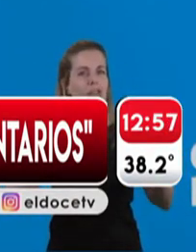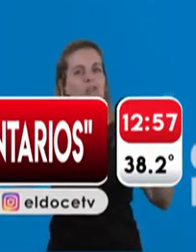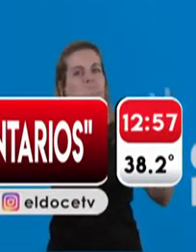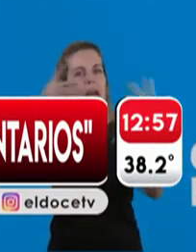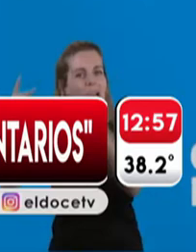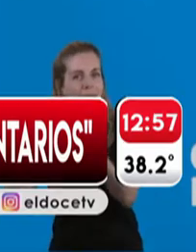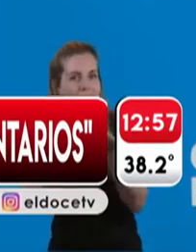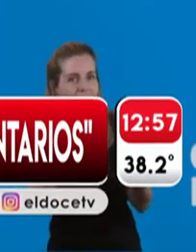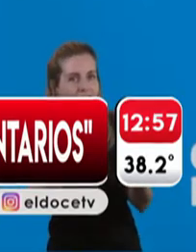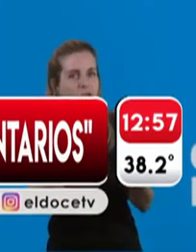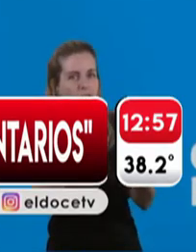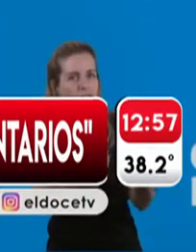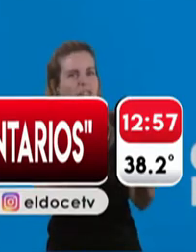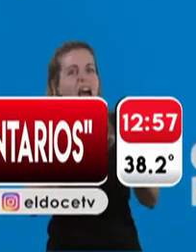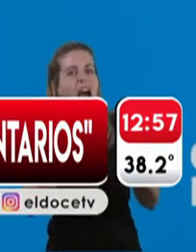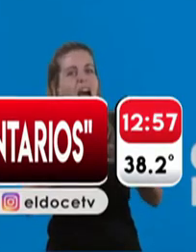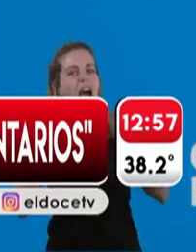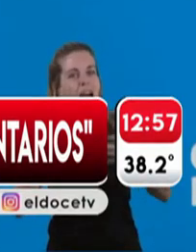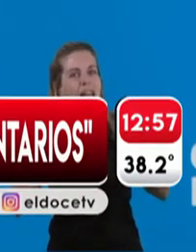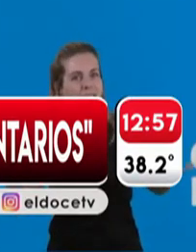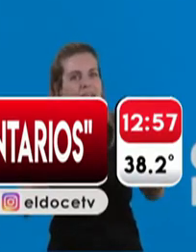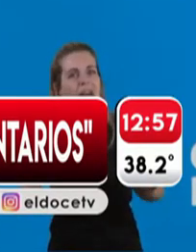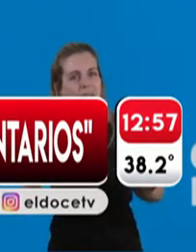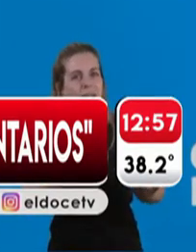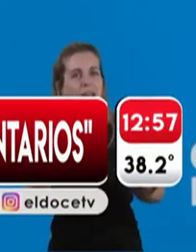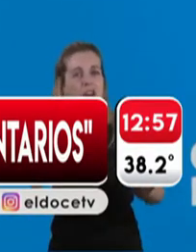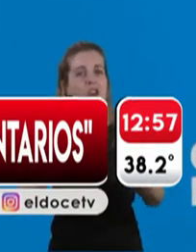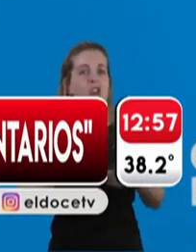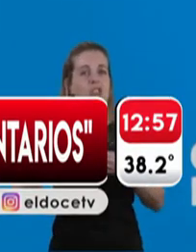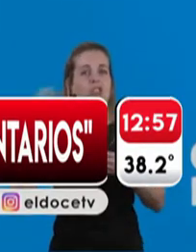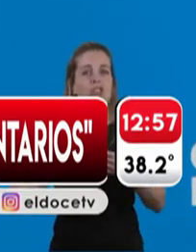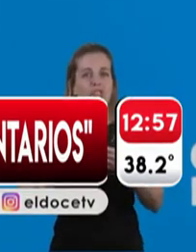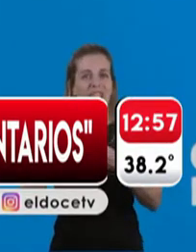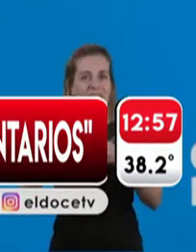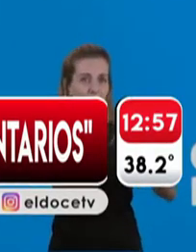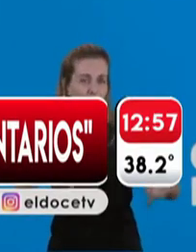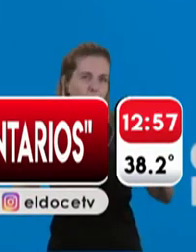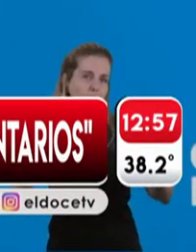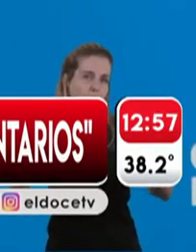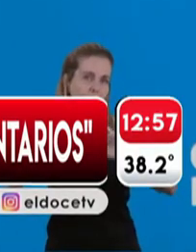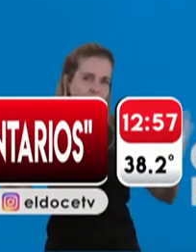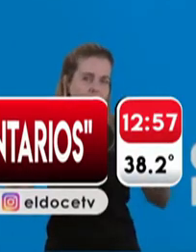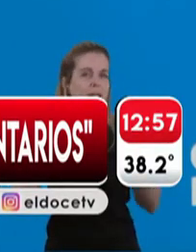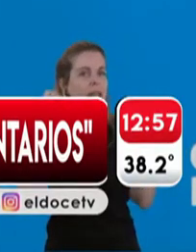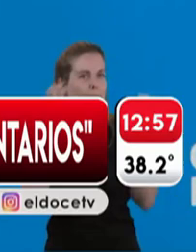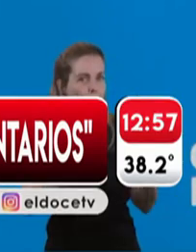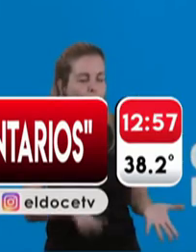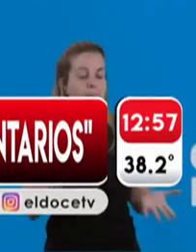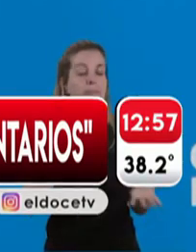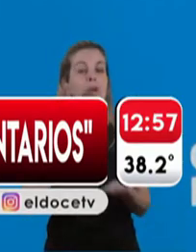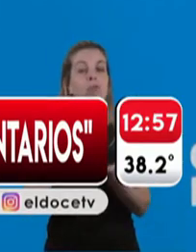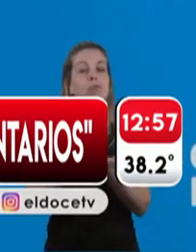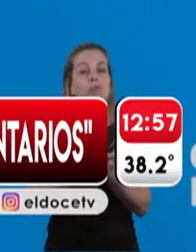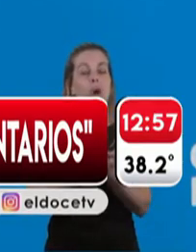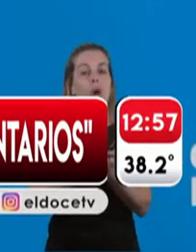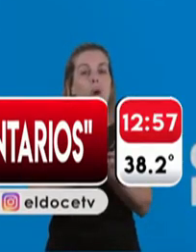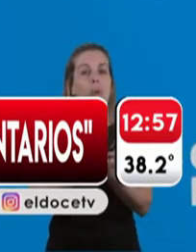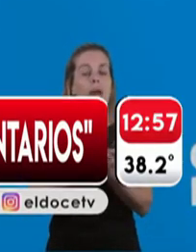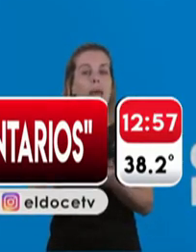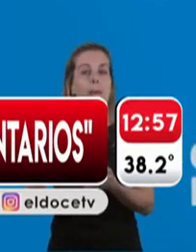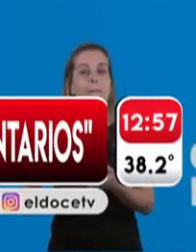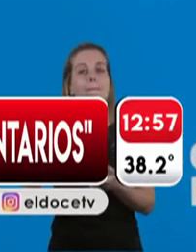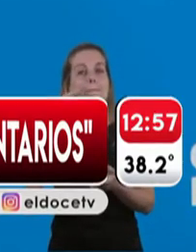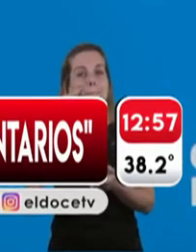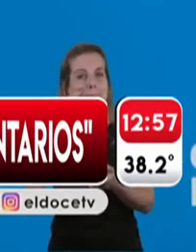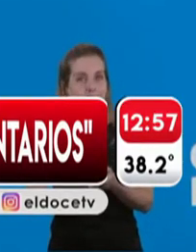nos llena de alegría, porque la verdad es que han sido dos años muy duros y está muy bien que esto suceda. Con respecto al PAMI, lo